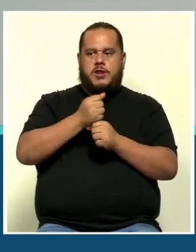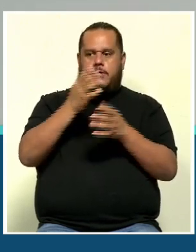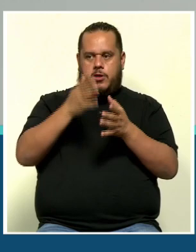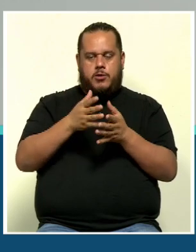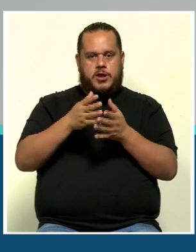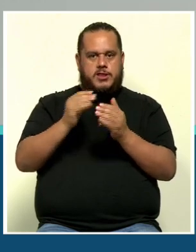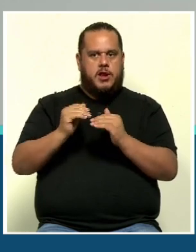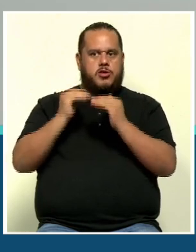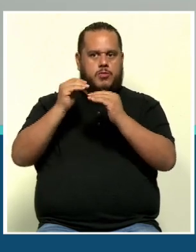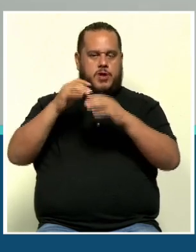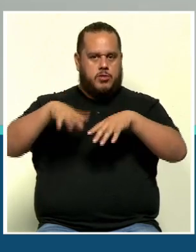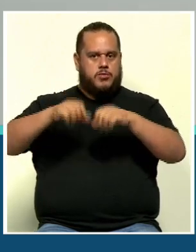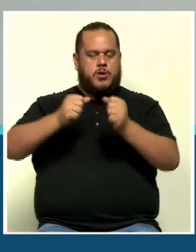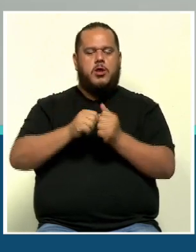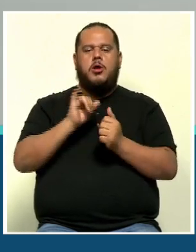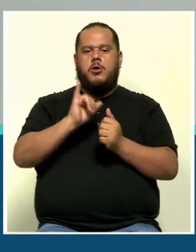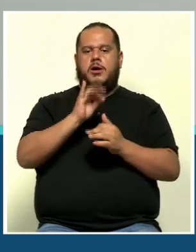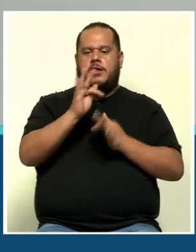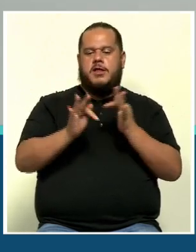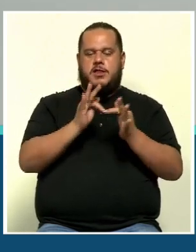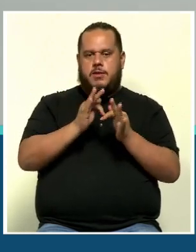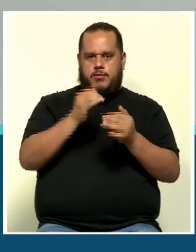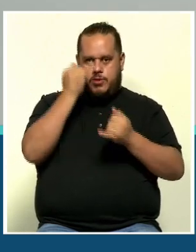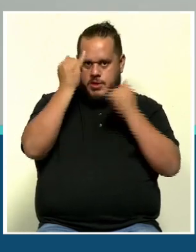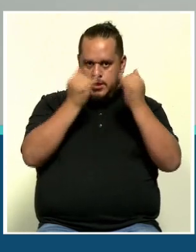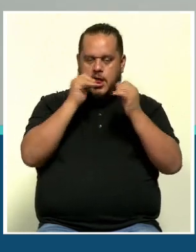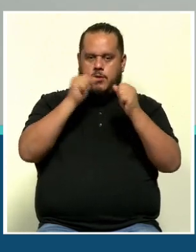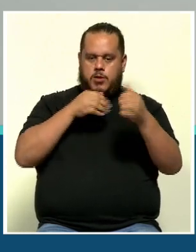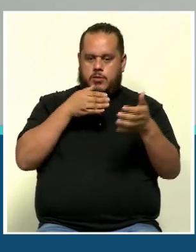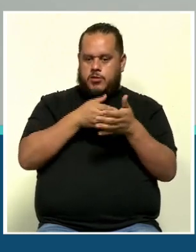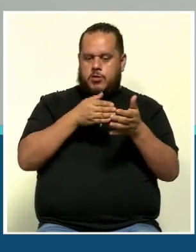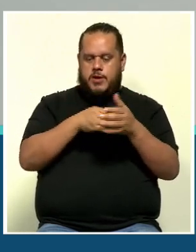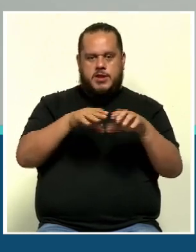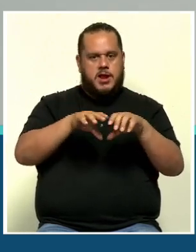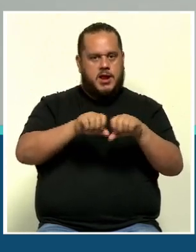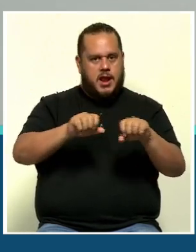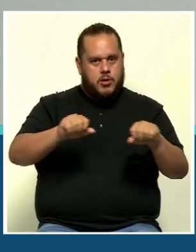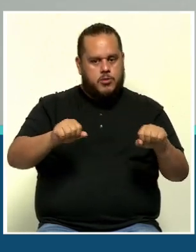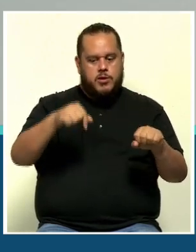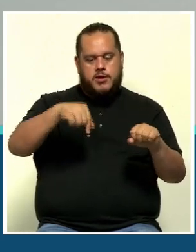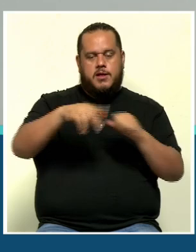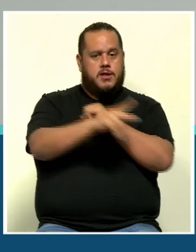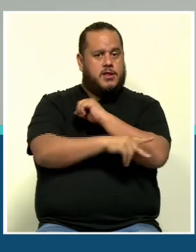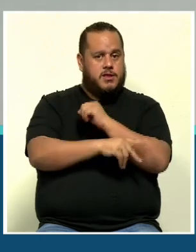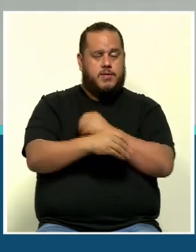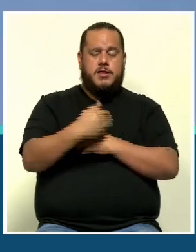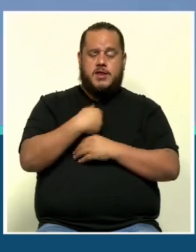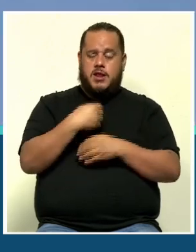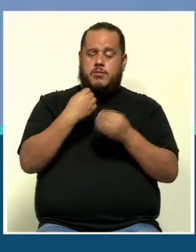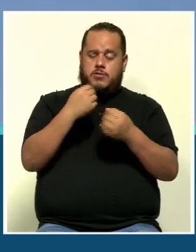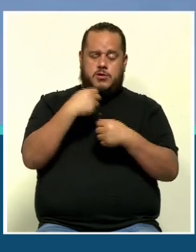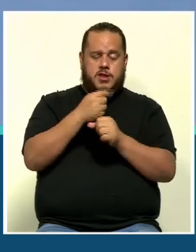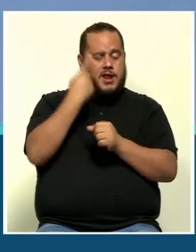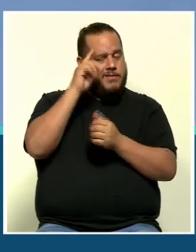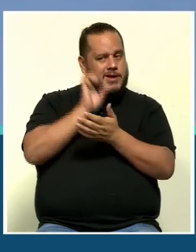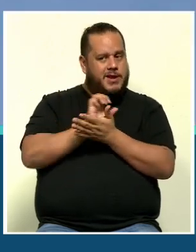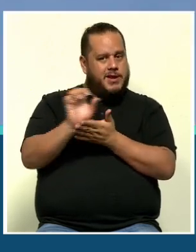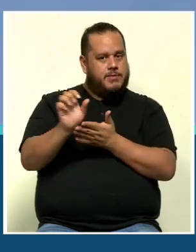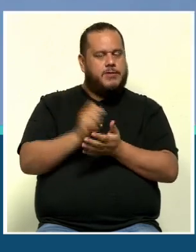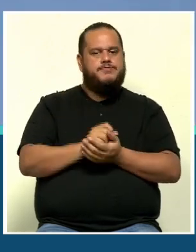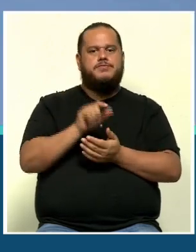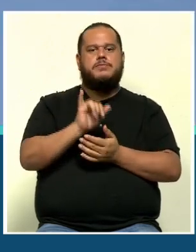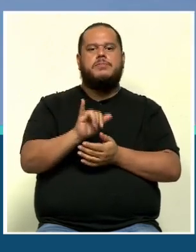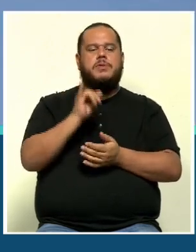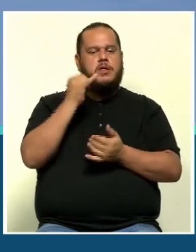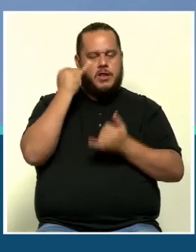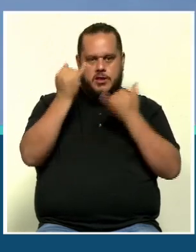espero que con este tipo de iniciativas podamos seguir combatiendo la corrupción, de la cual este país tiene mucho por hacer para erradicarla. Esta